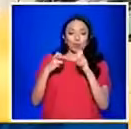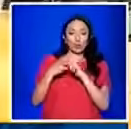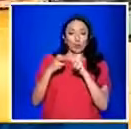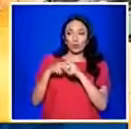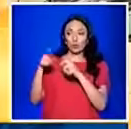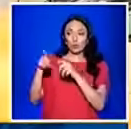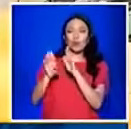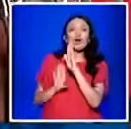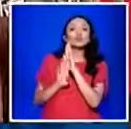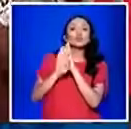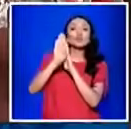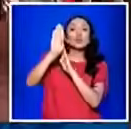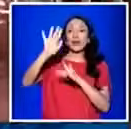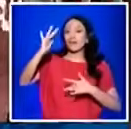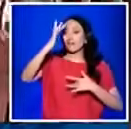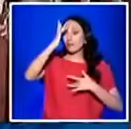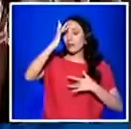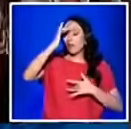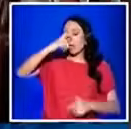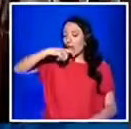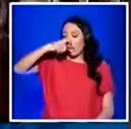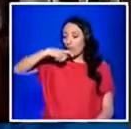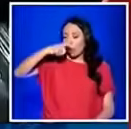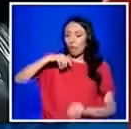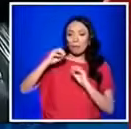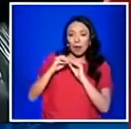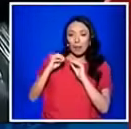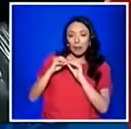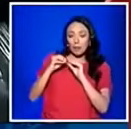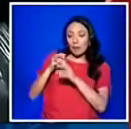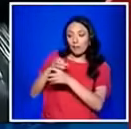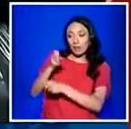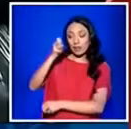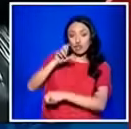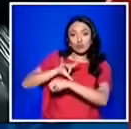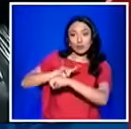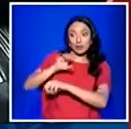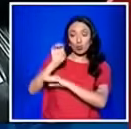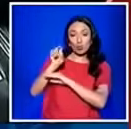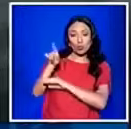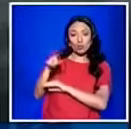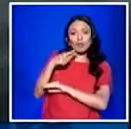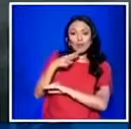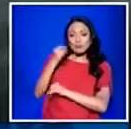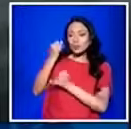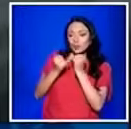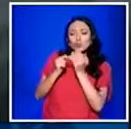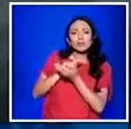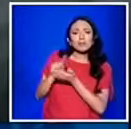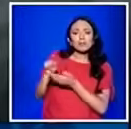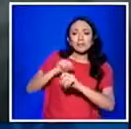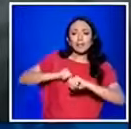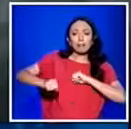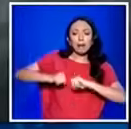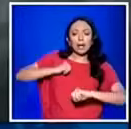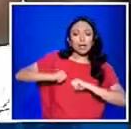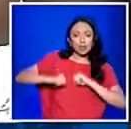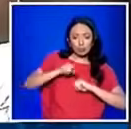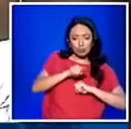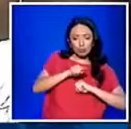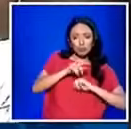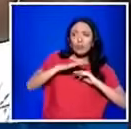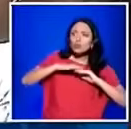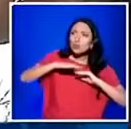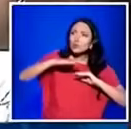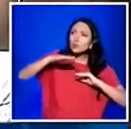el incremento de enfermedades respiratorias. La Federación Médica del Ecuador asegura que desde la última semana de mayo se registra un